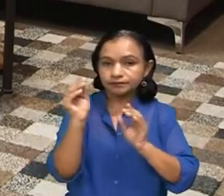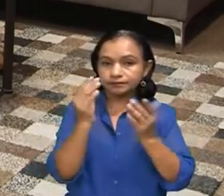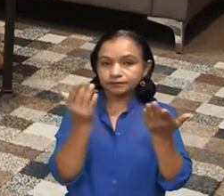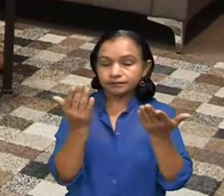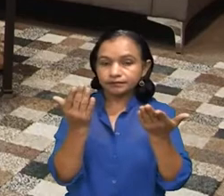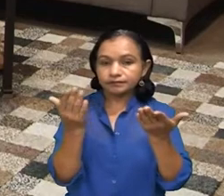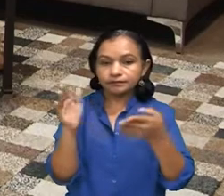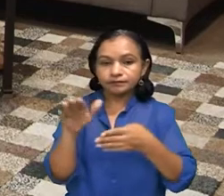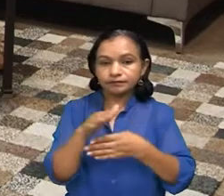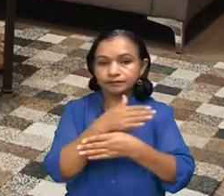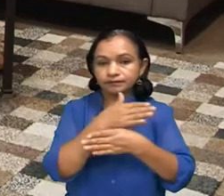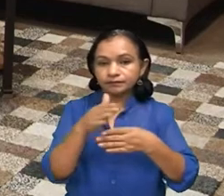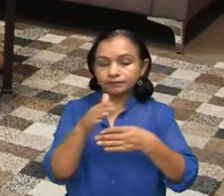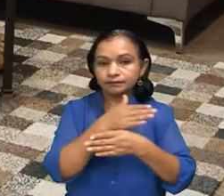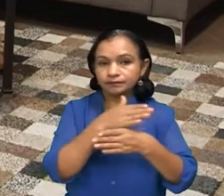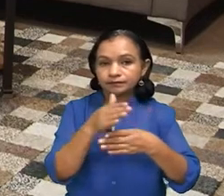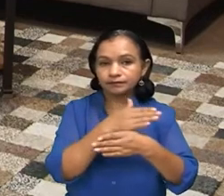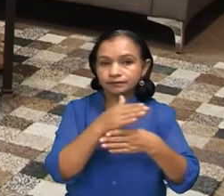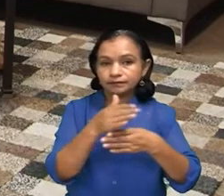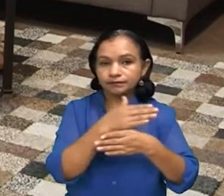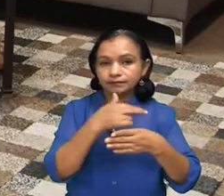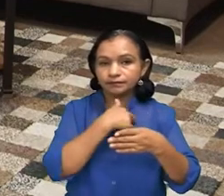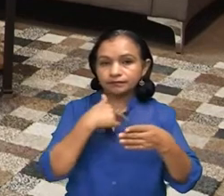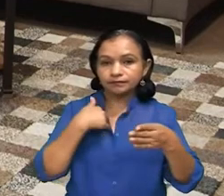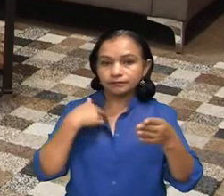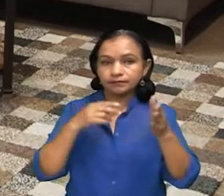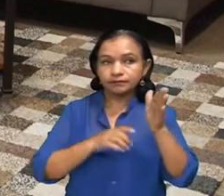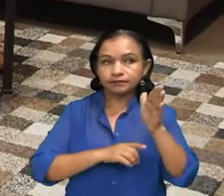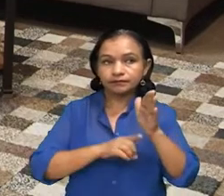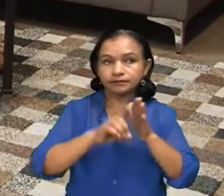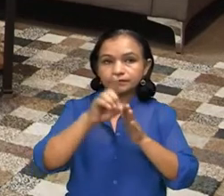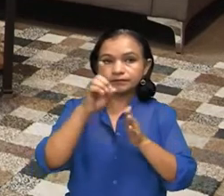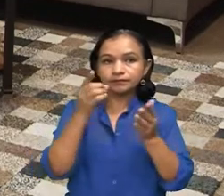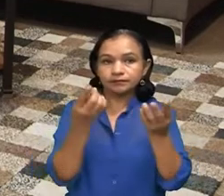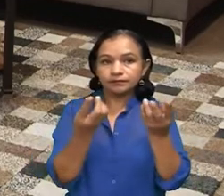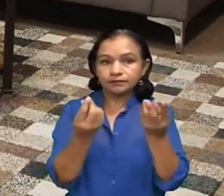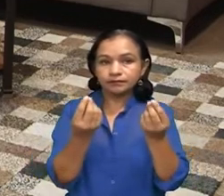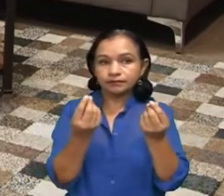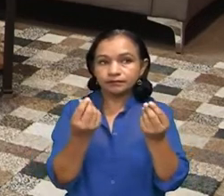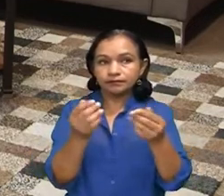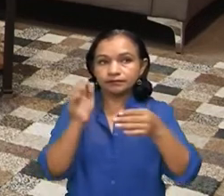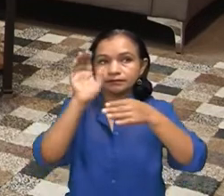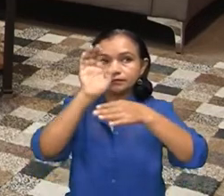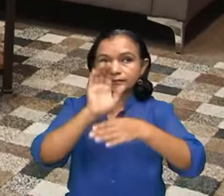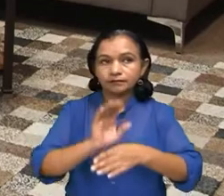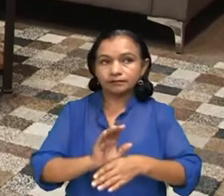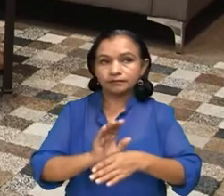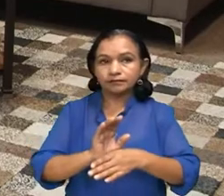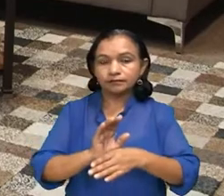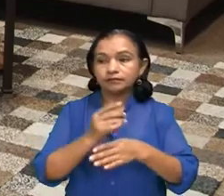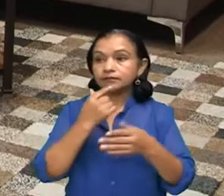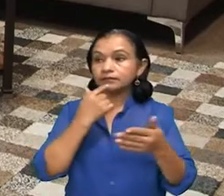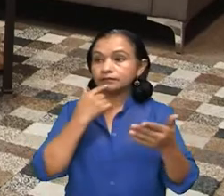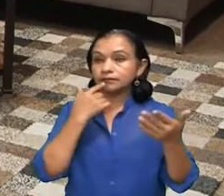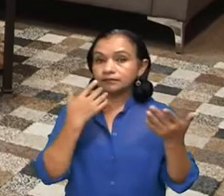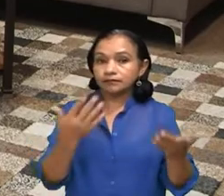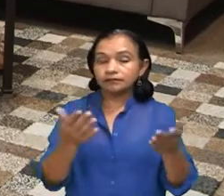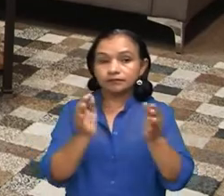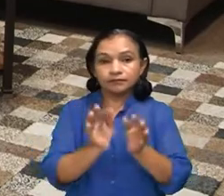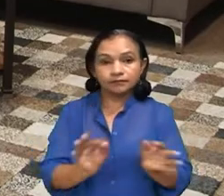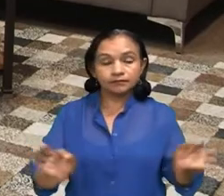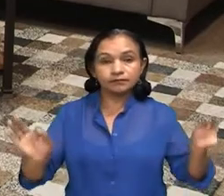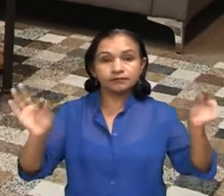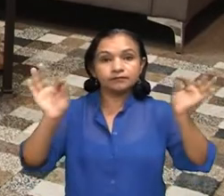totalmente diferente al modelo de desarrollo económico tradicional, ¿verdad? Okay. Muy importante porque, esa aclaración. Sí, es